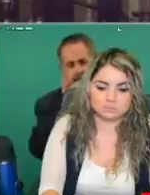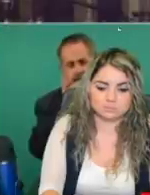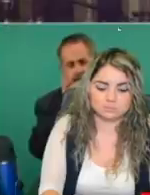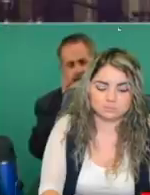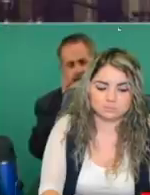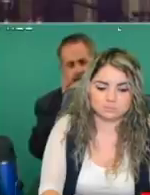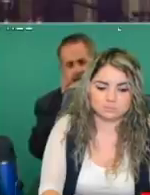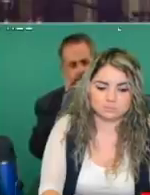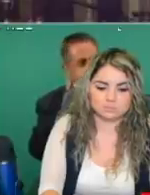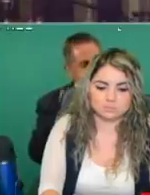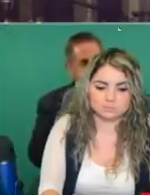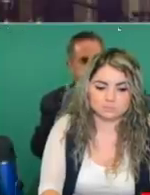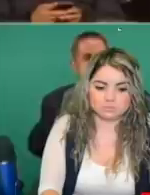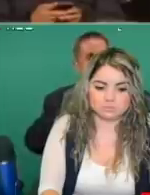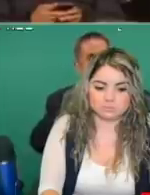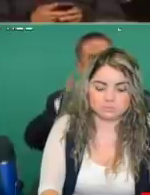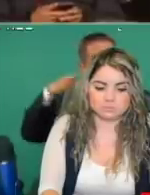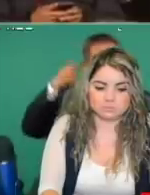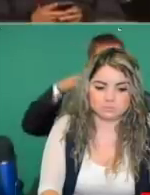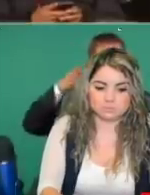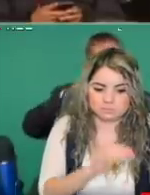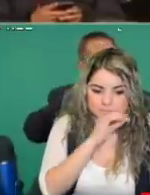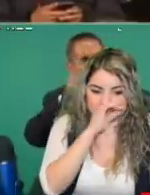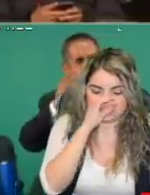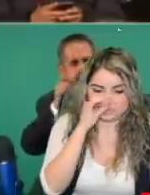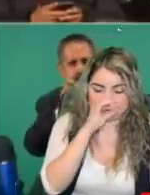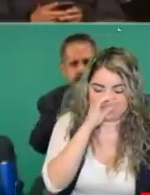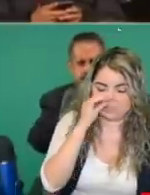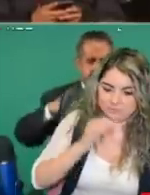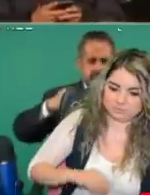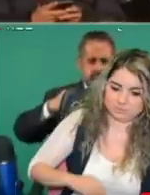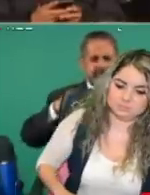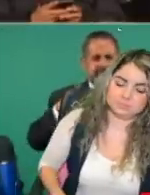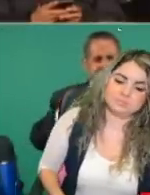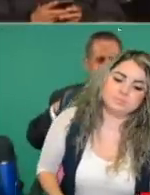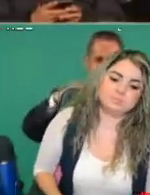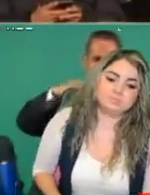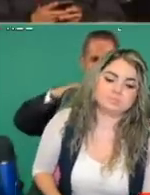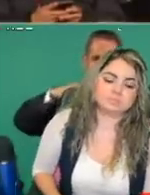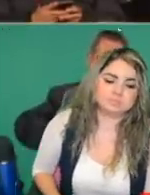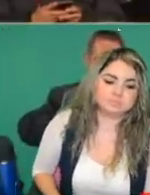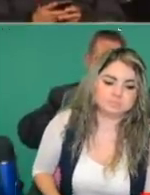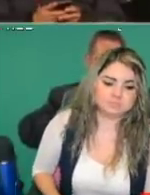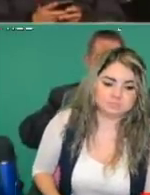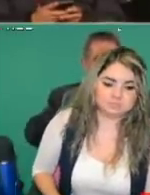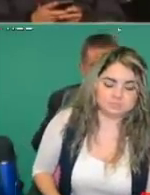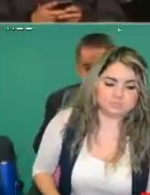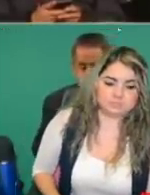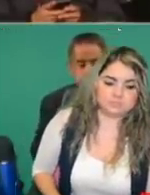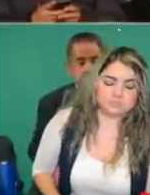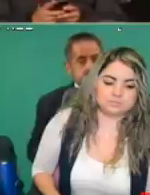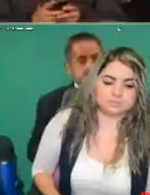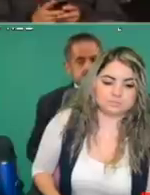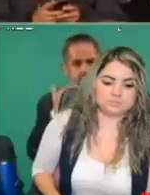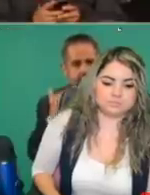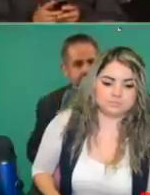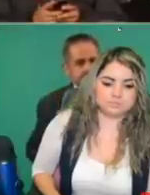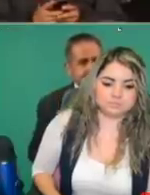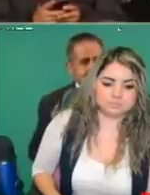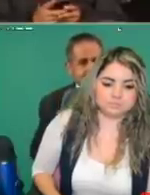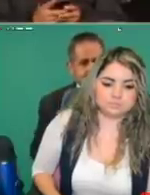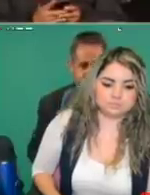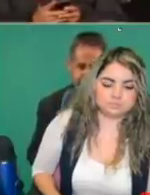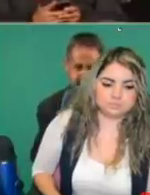vida. Hay videos, hay fotografías de esta ballena, que así se le denomina técnicamente, que tenía incluso problemas, incluso también la parte de